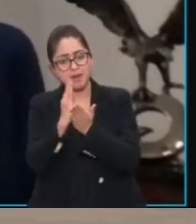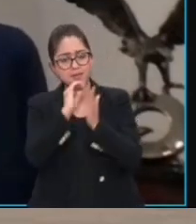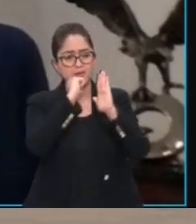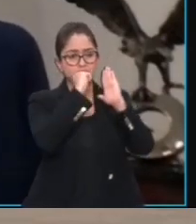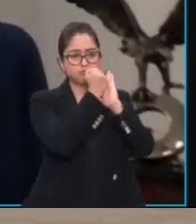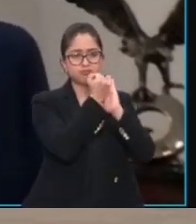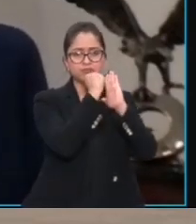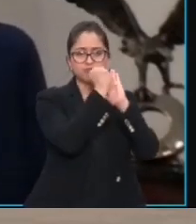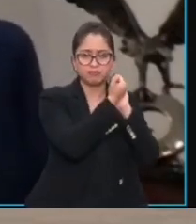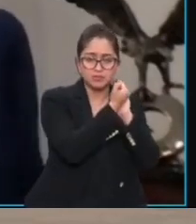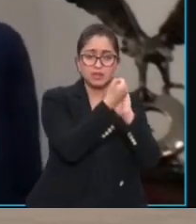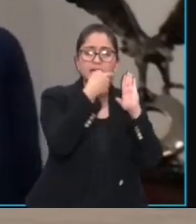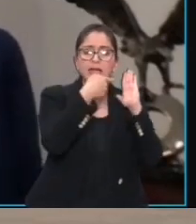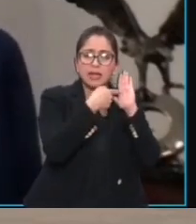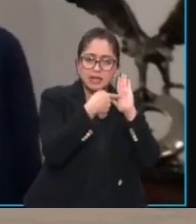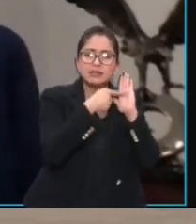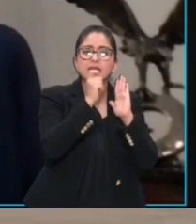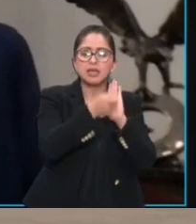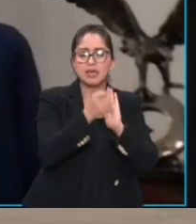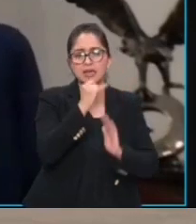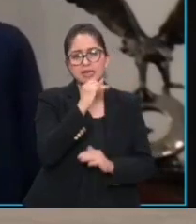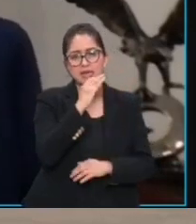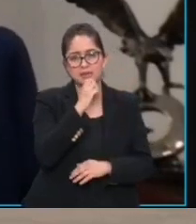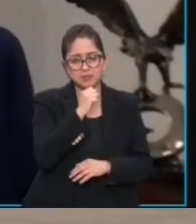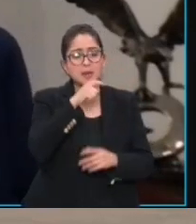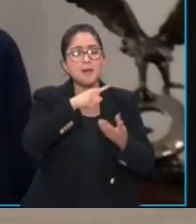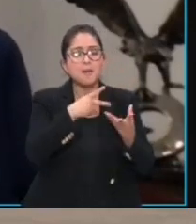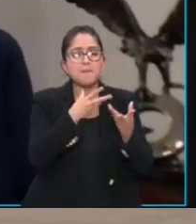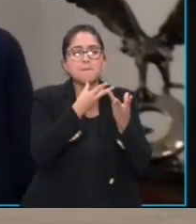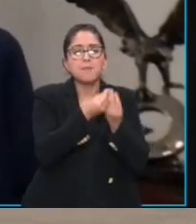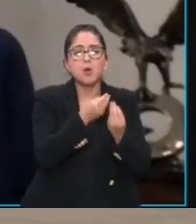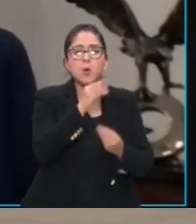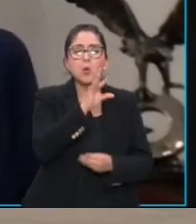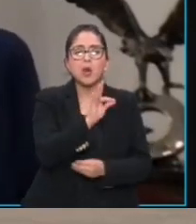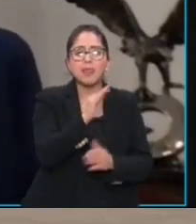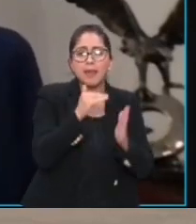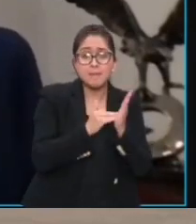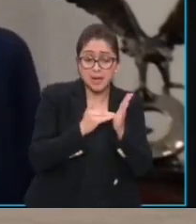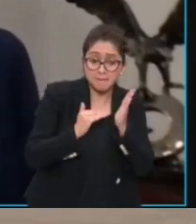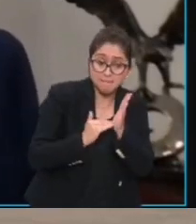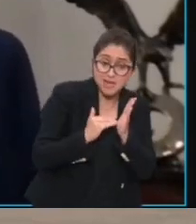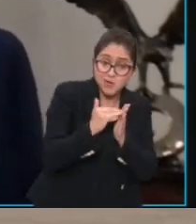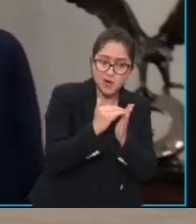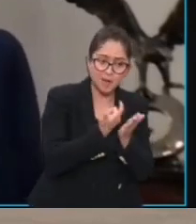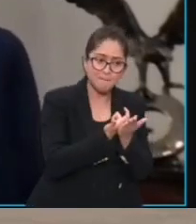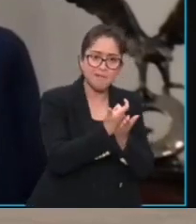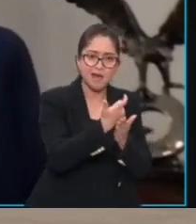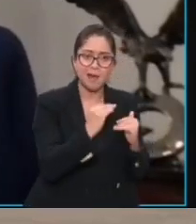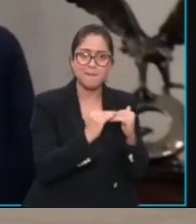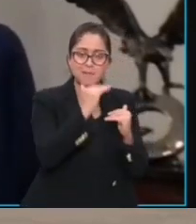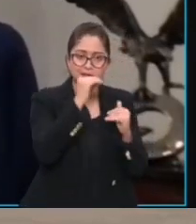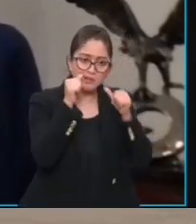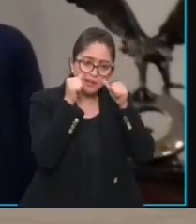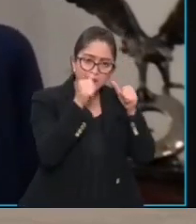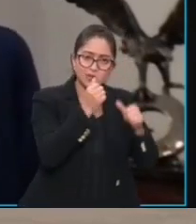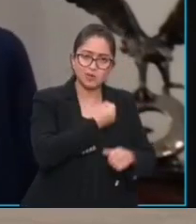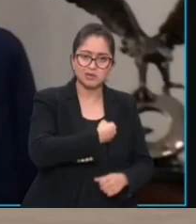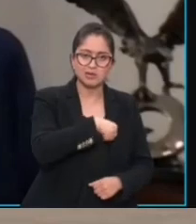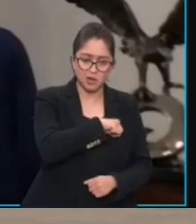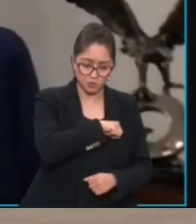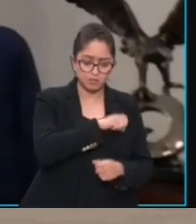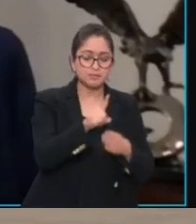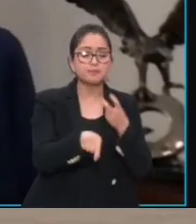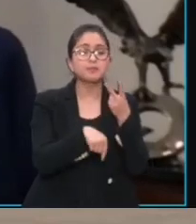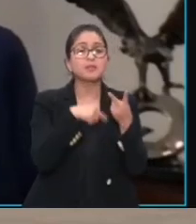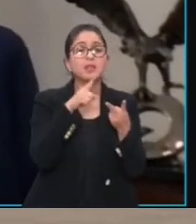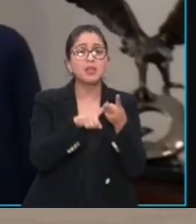para que estas externalidades del IEPS le aporten por lo menos 40 mil millones de pesos más a servicios de salud. Segundo, fortalecer la concurrencia